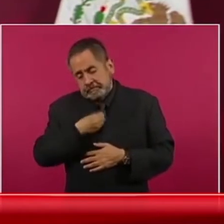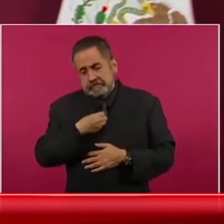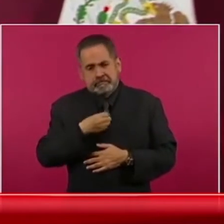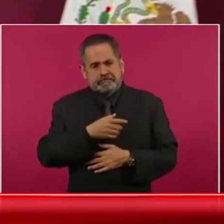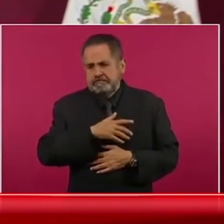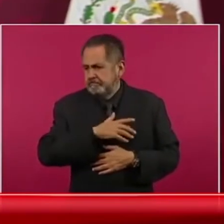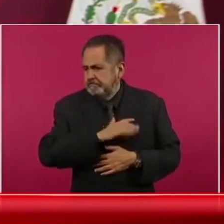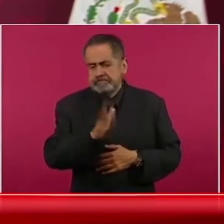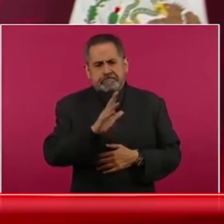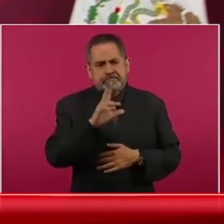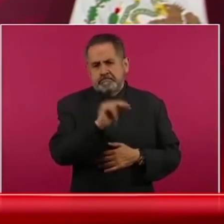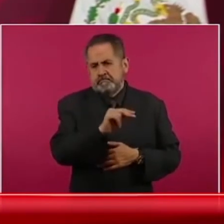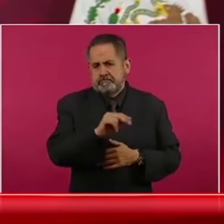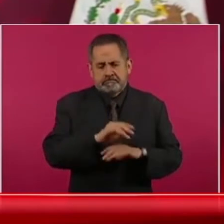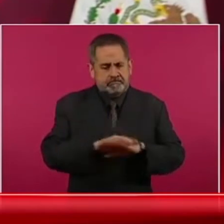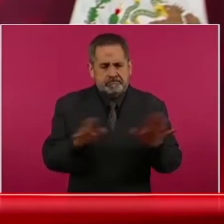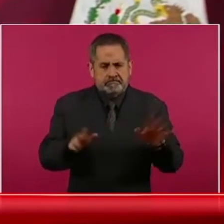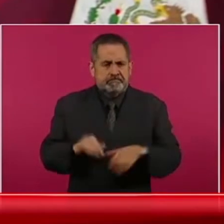a los paisanos.